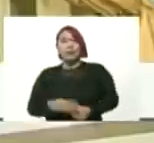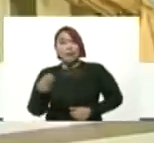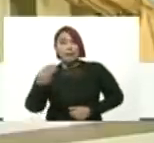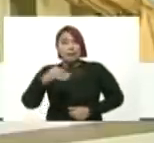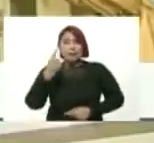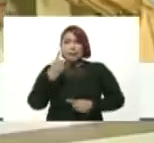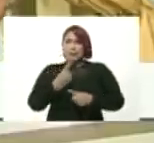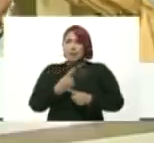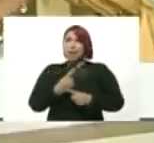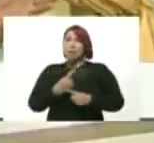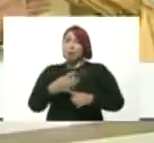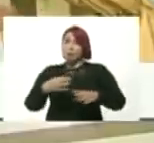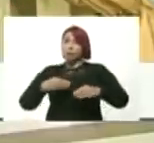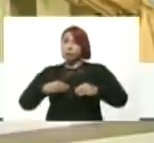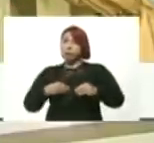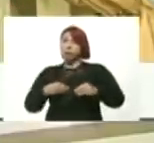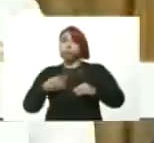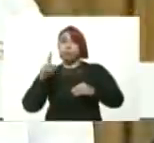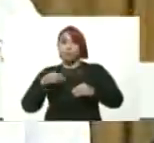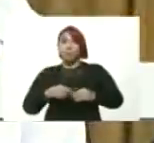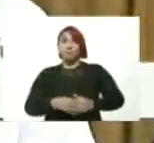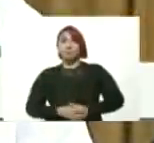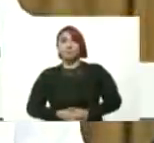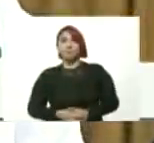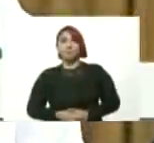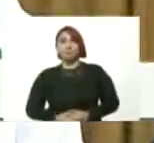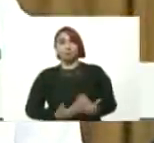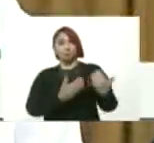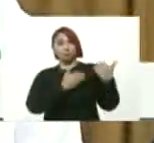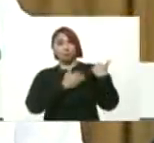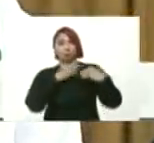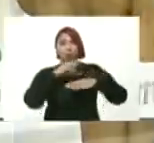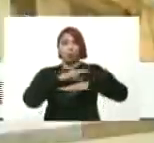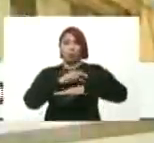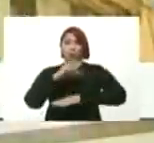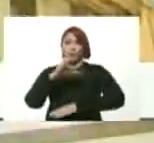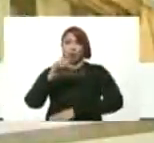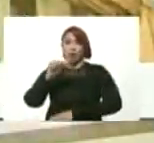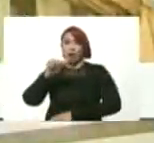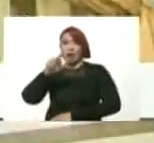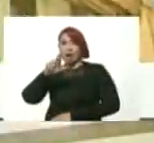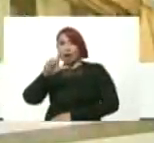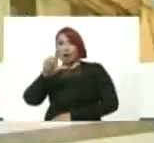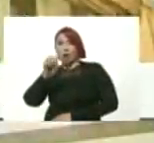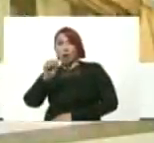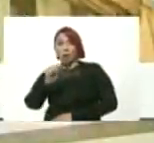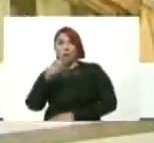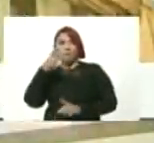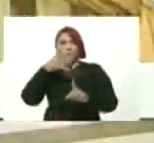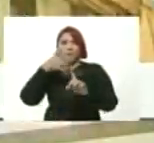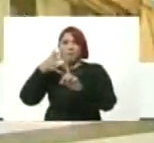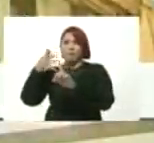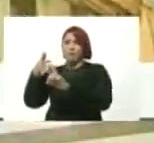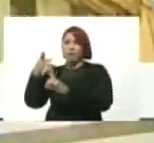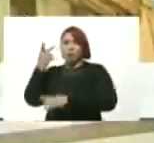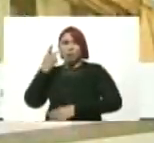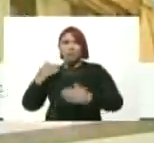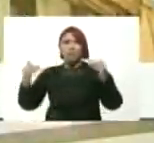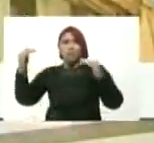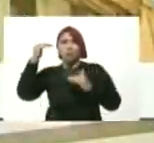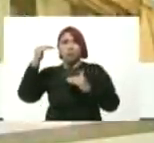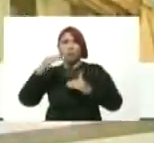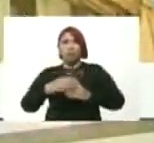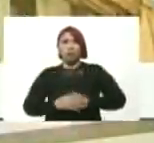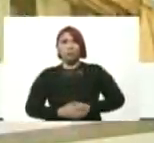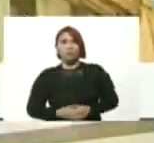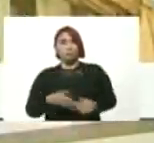hay que tomar en cuenta señor rector doctor carlos alvarado y la formación de posgrados de